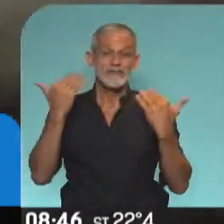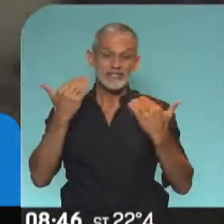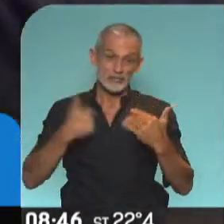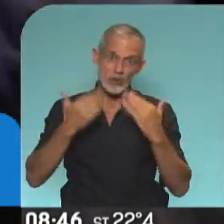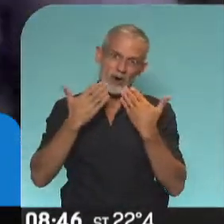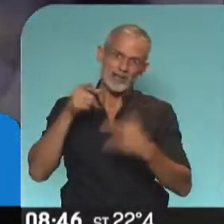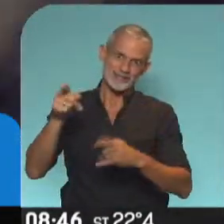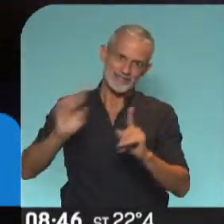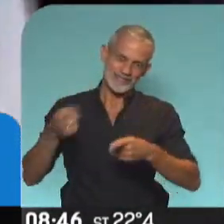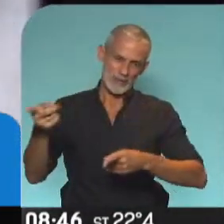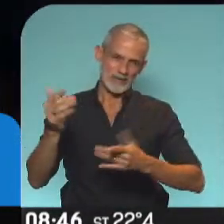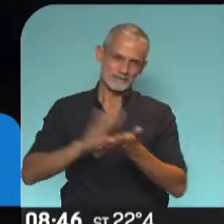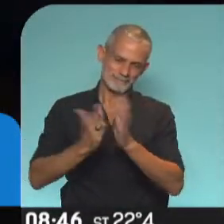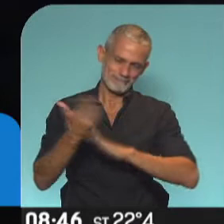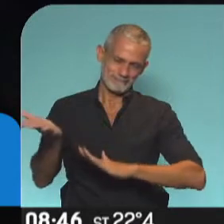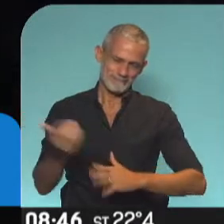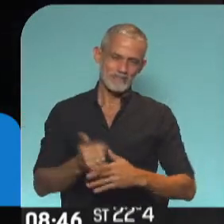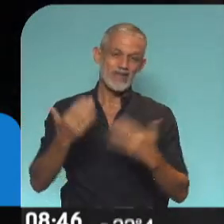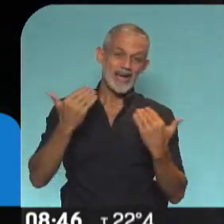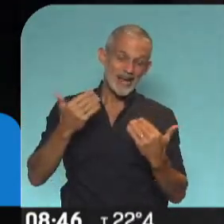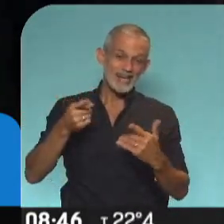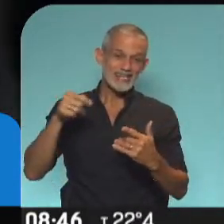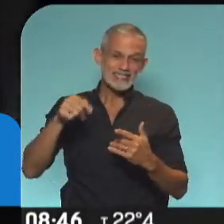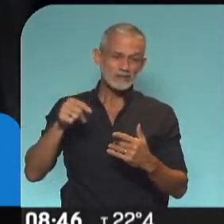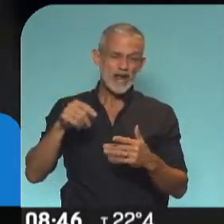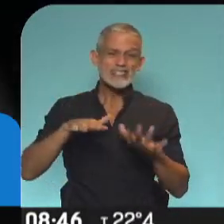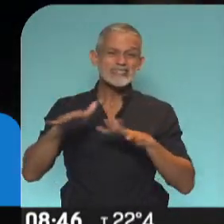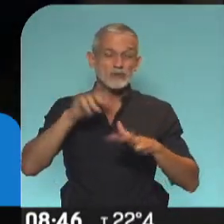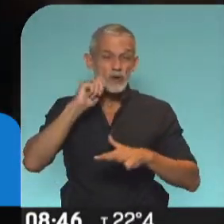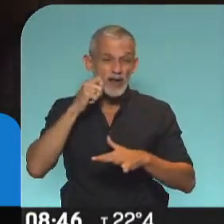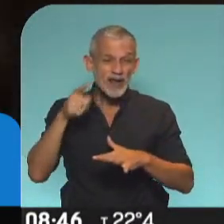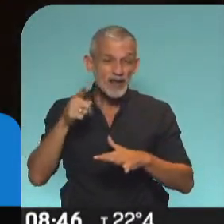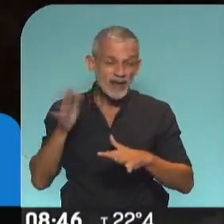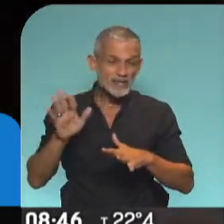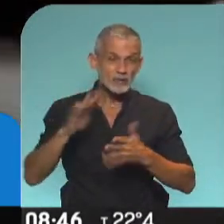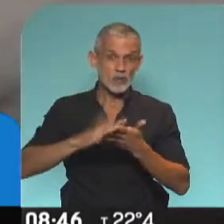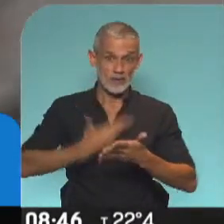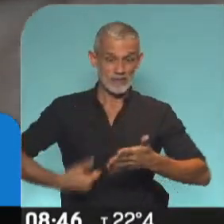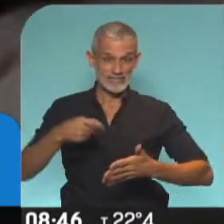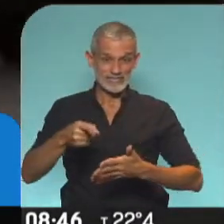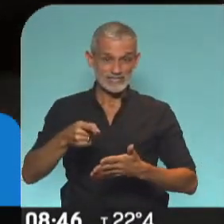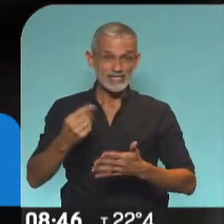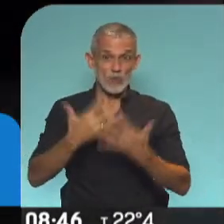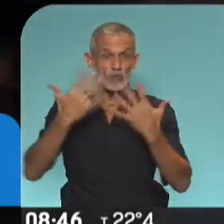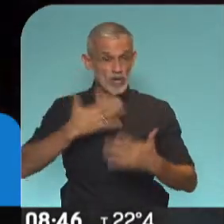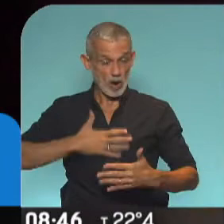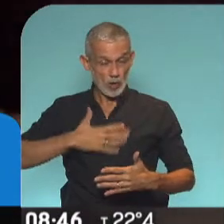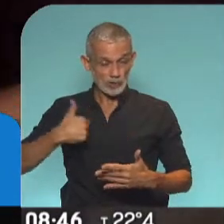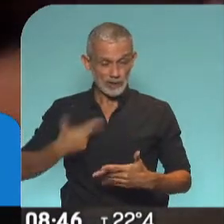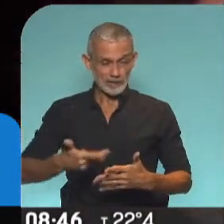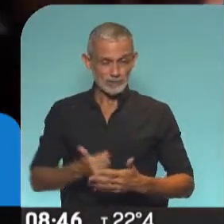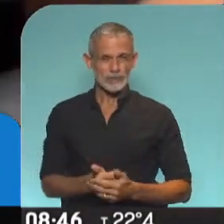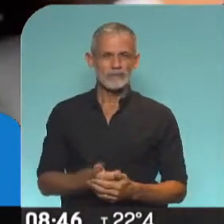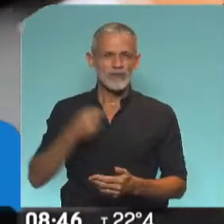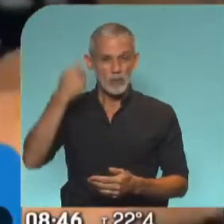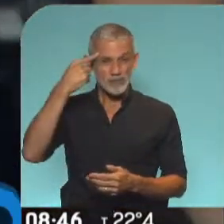gracias. ¿Es uno de los días más felices de tu vida, Joan, aunque ya hayas revalidado lo de ser presidente? Es un día en el que estoy muy contento. ¿Crees que se